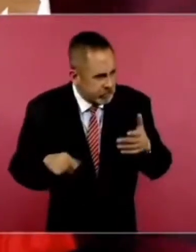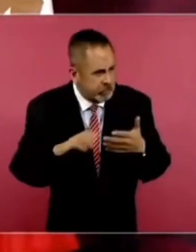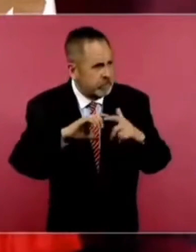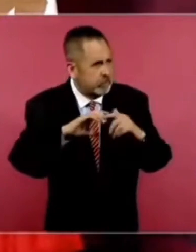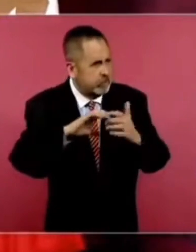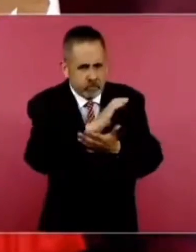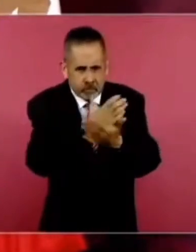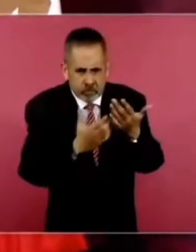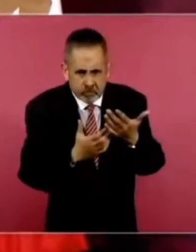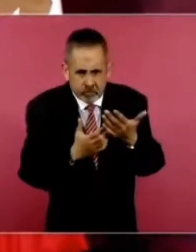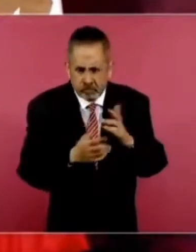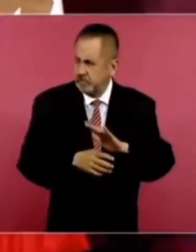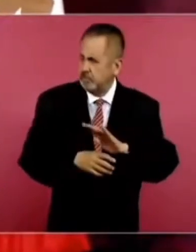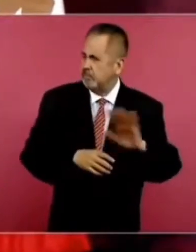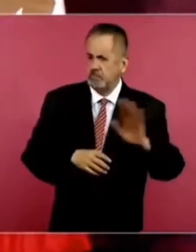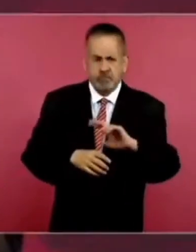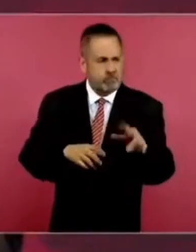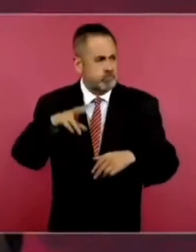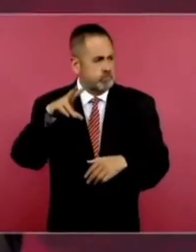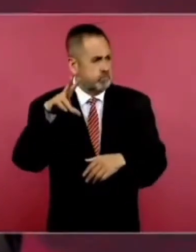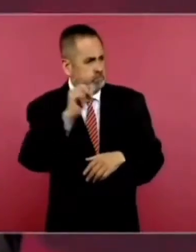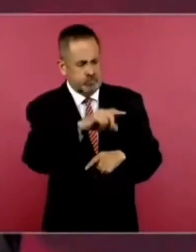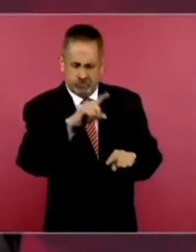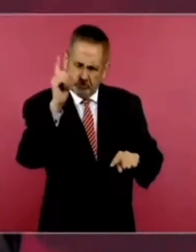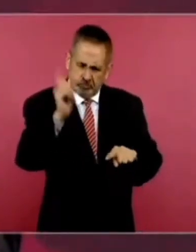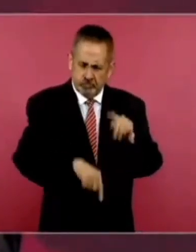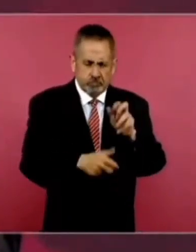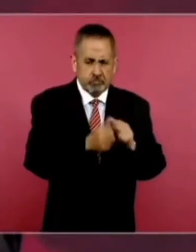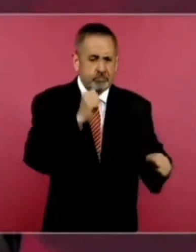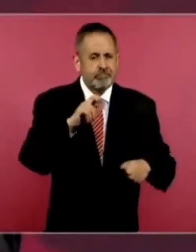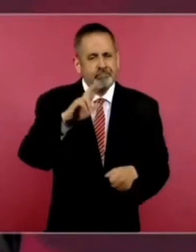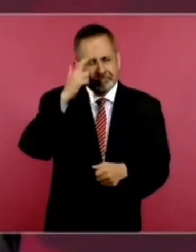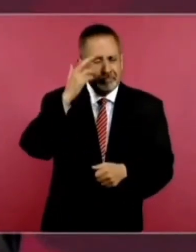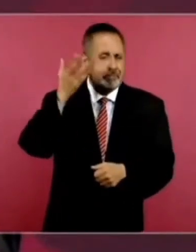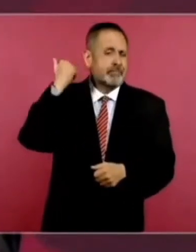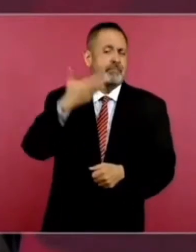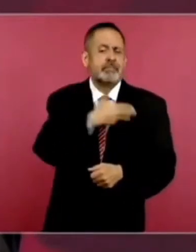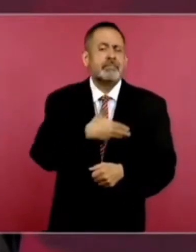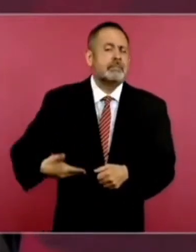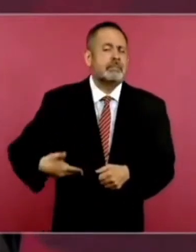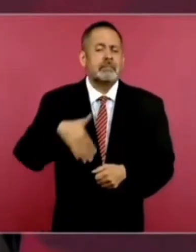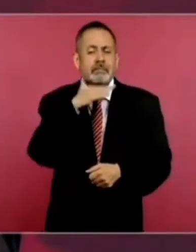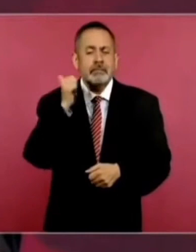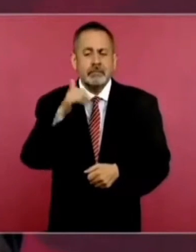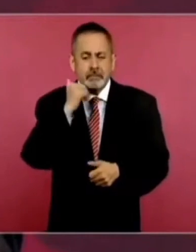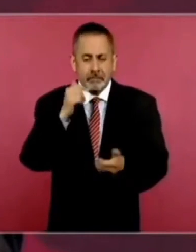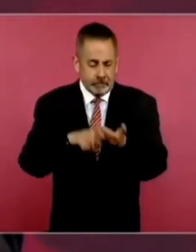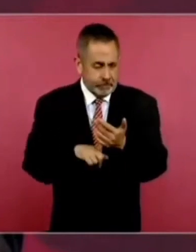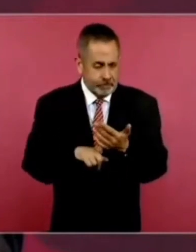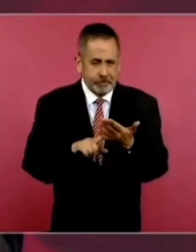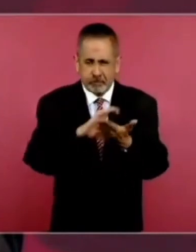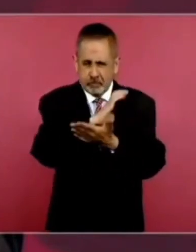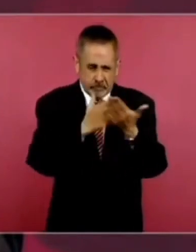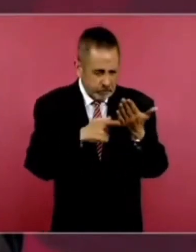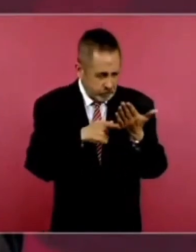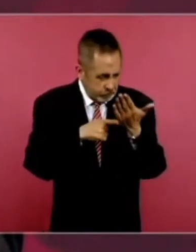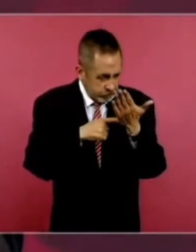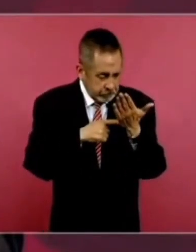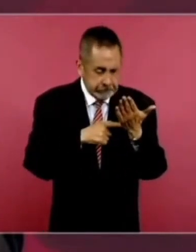habían entregado en la época del presidente alemán, llamados contratos riesgos.